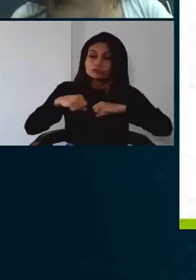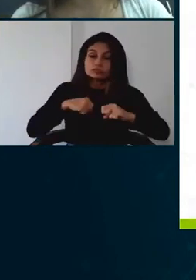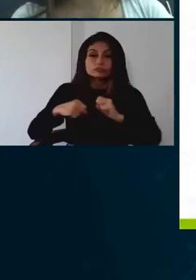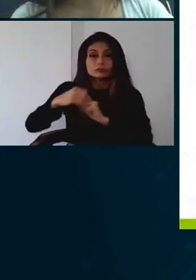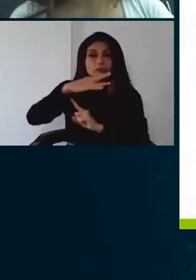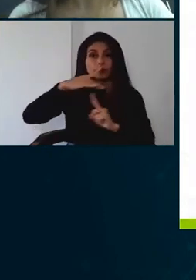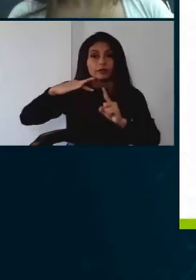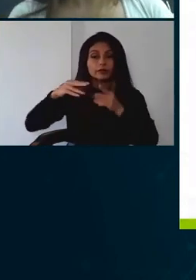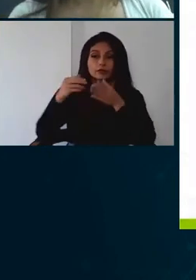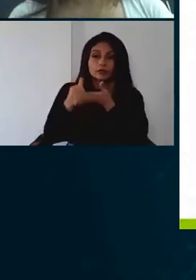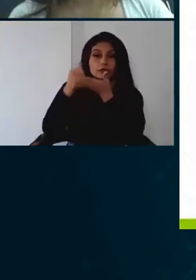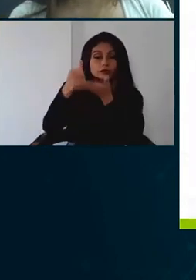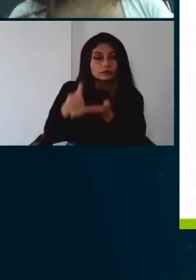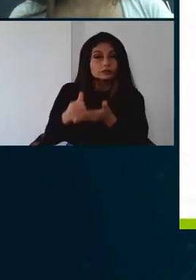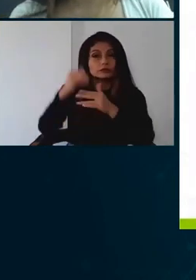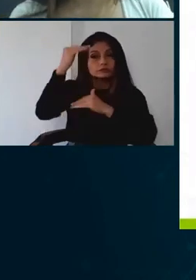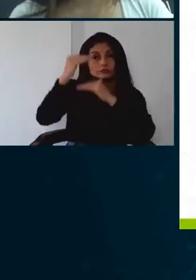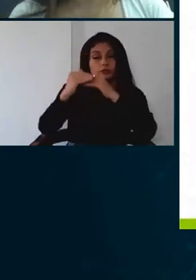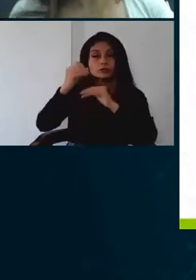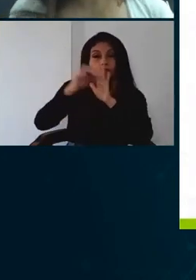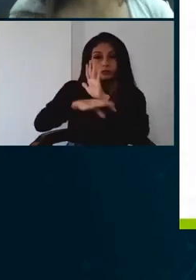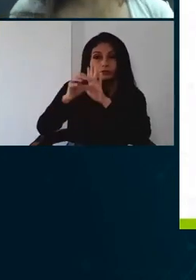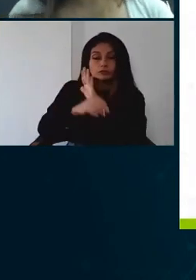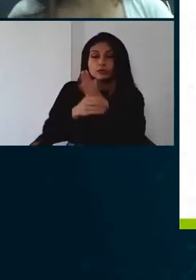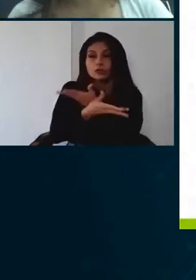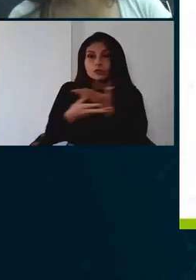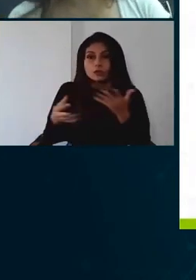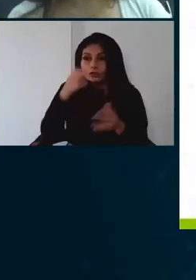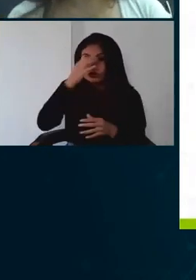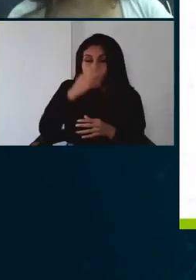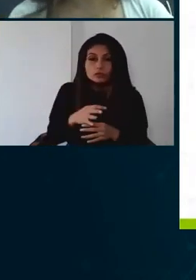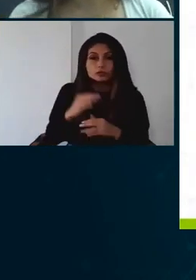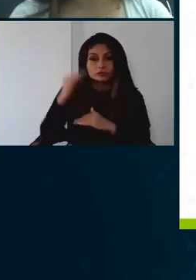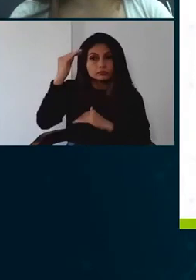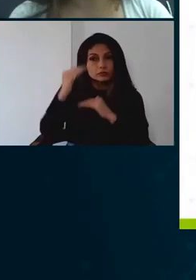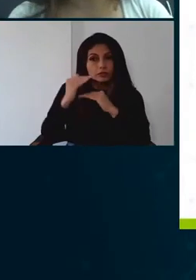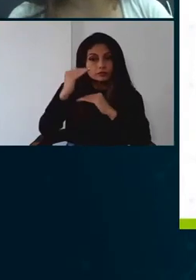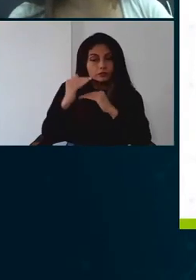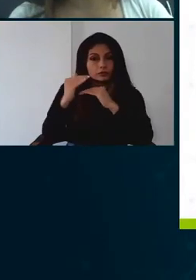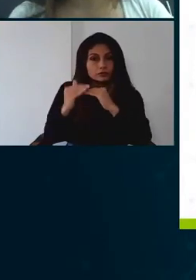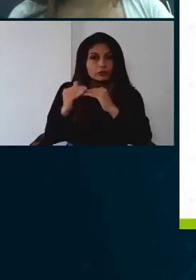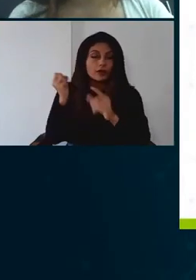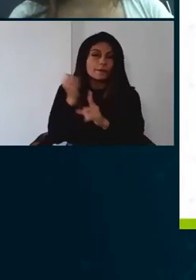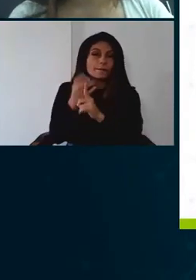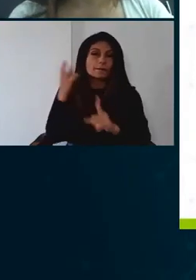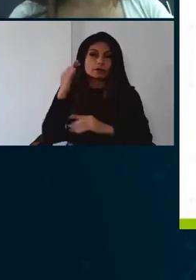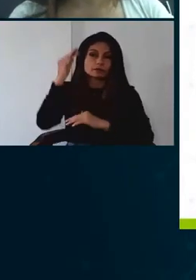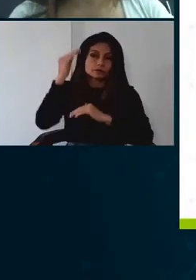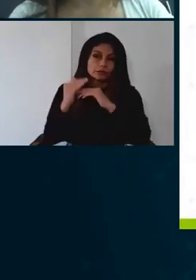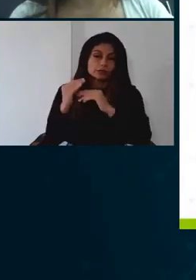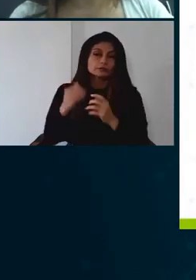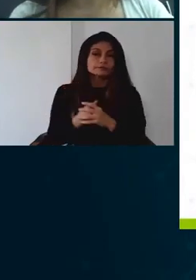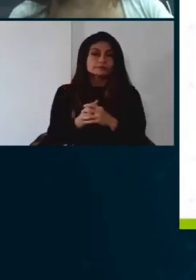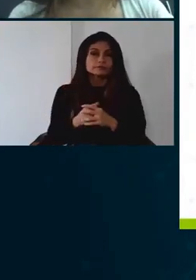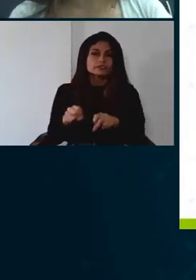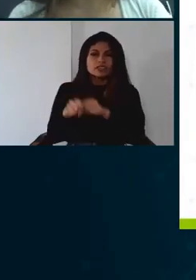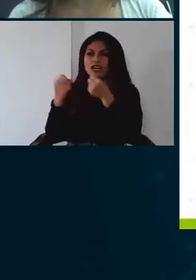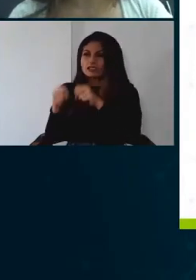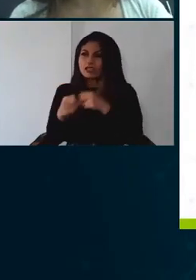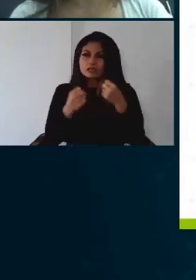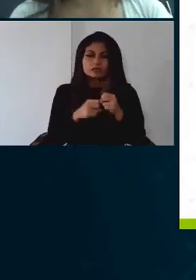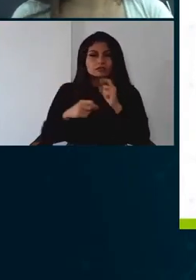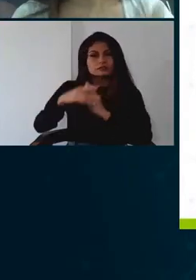conciencia ambiental. Entonces, qué bueno que eso también en nuestro bolsillo más adelante pues se pueda ver, se pueda ver